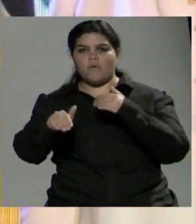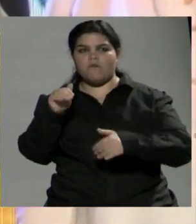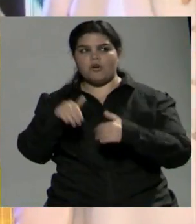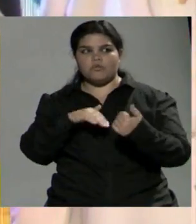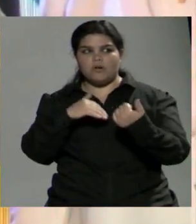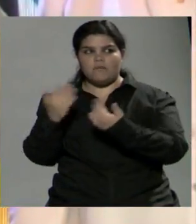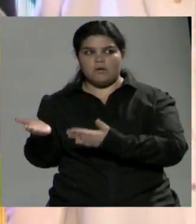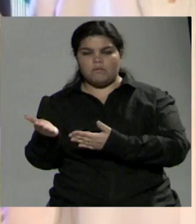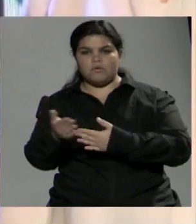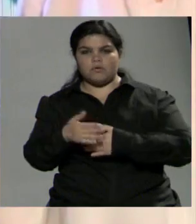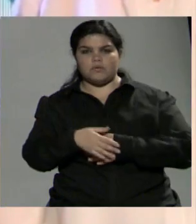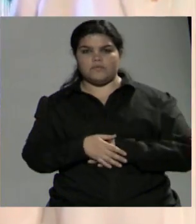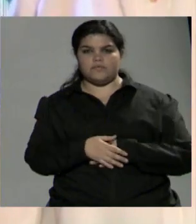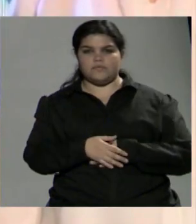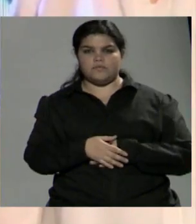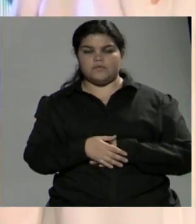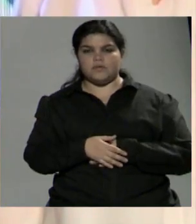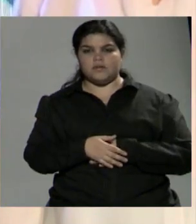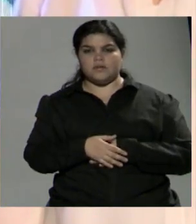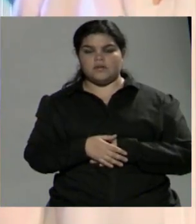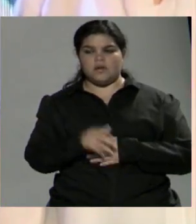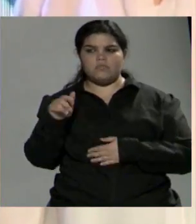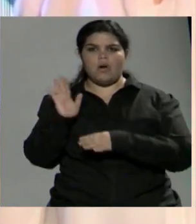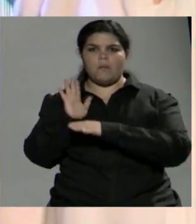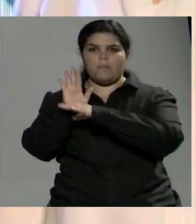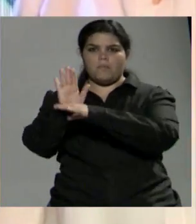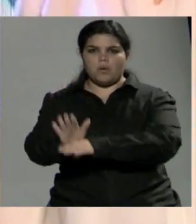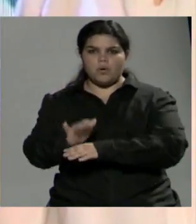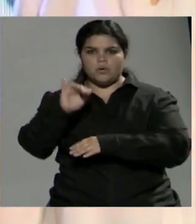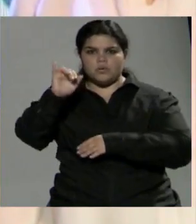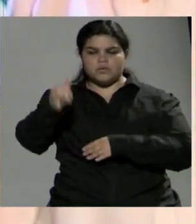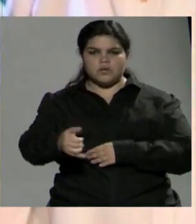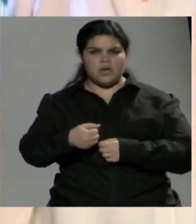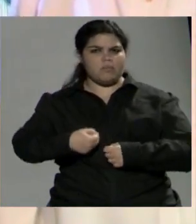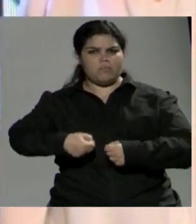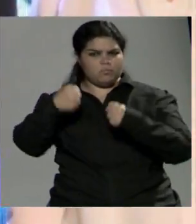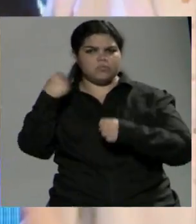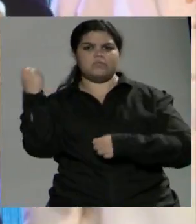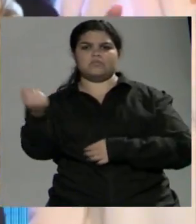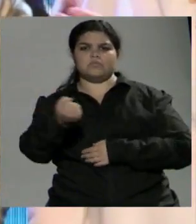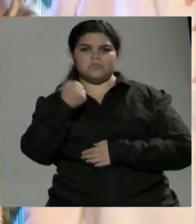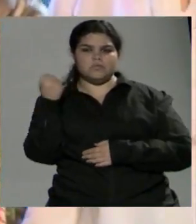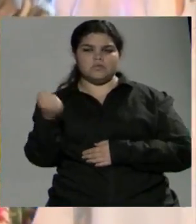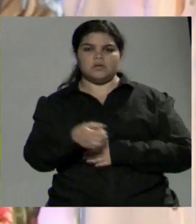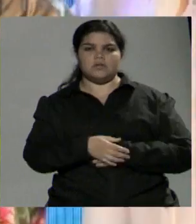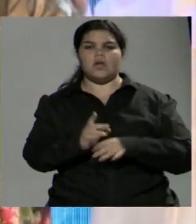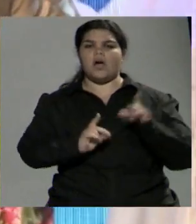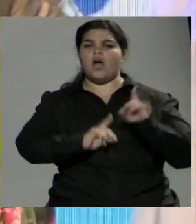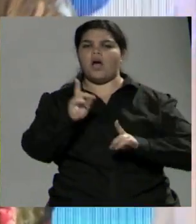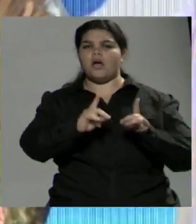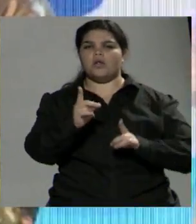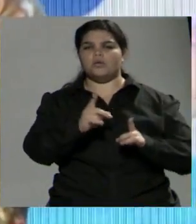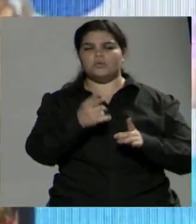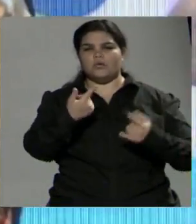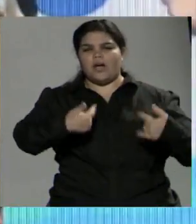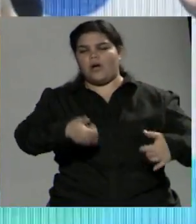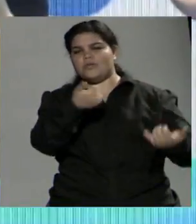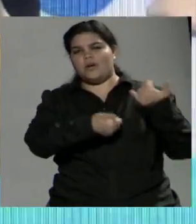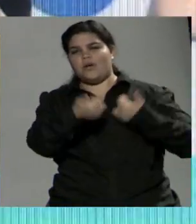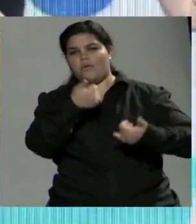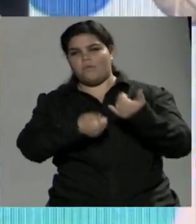La otra elección absolutamente incontrastable y que demuestra que efectivamente